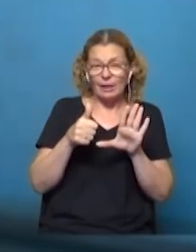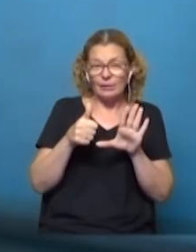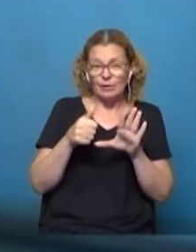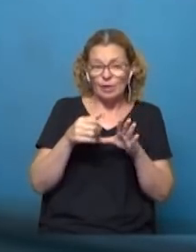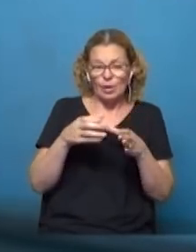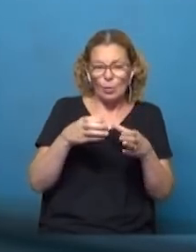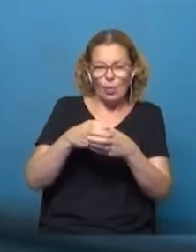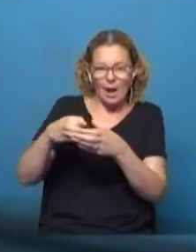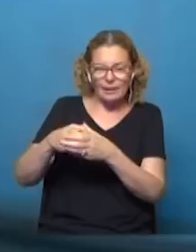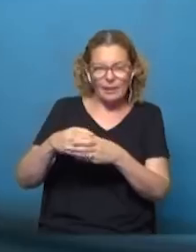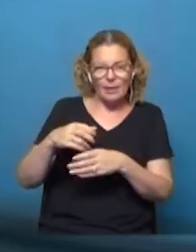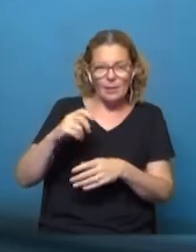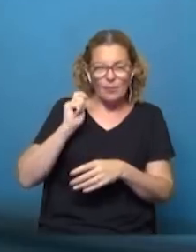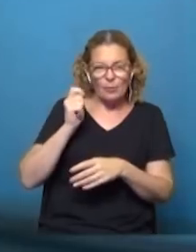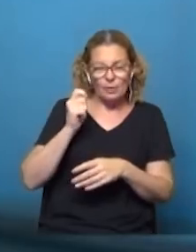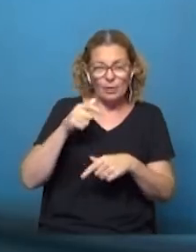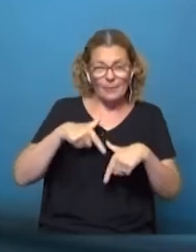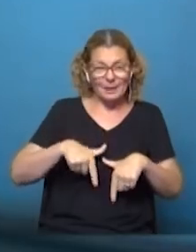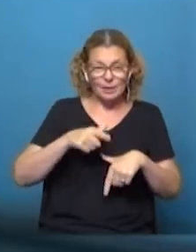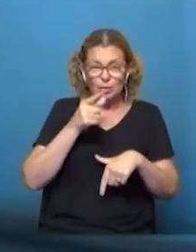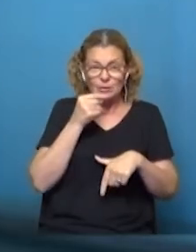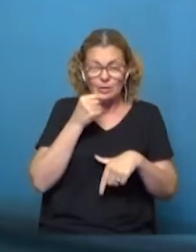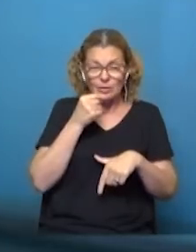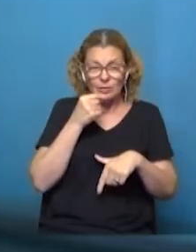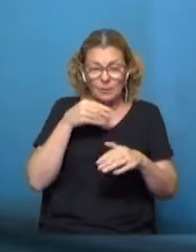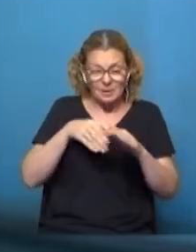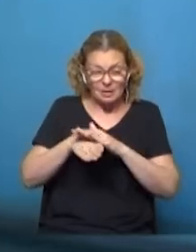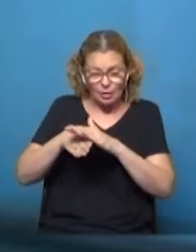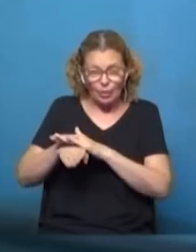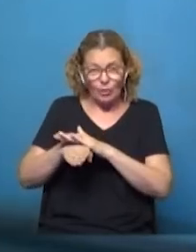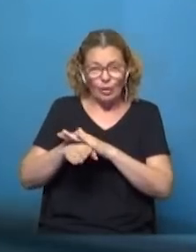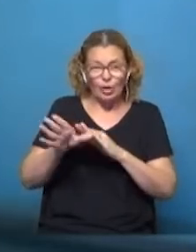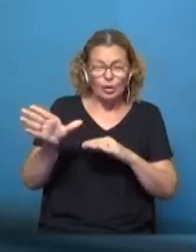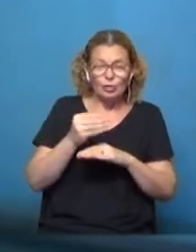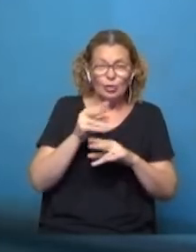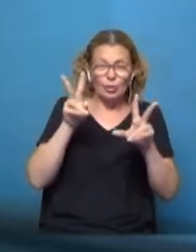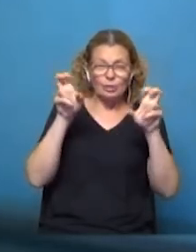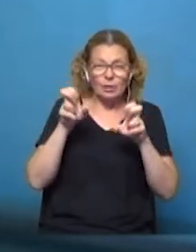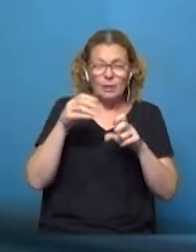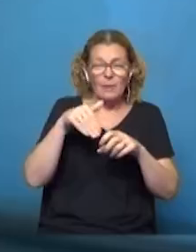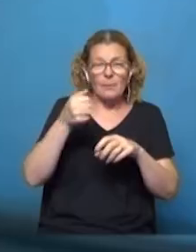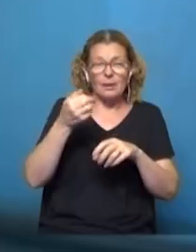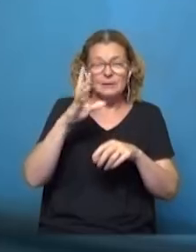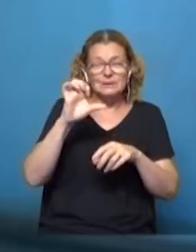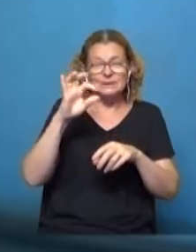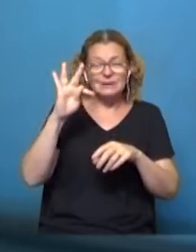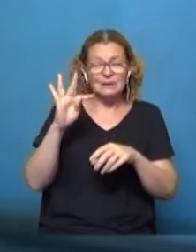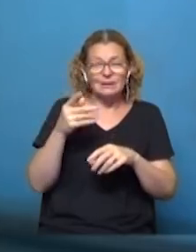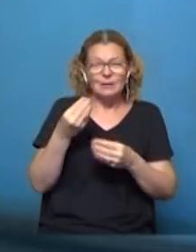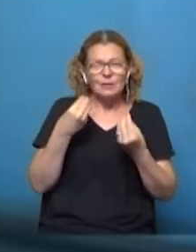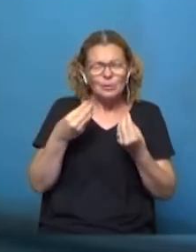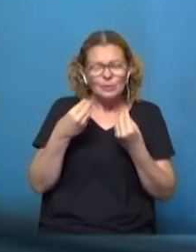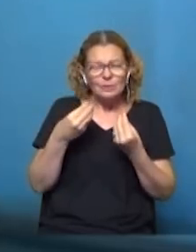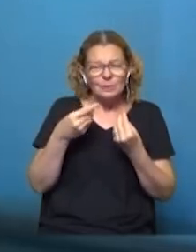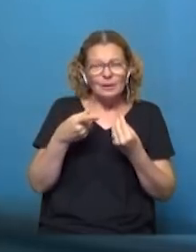estado el ministro del interior que está metido en todo el tema de marcete lo de Marcelo